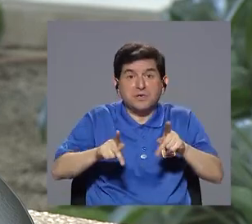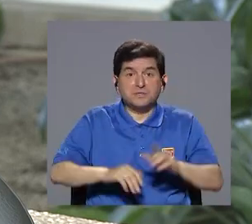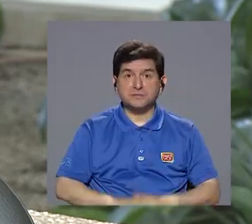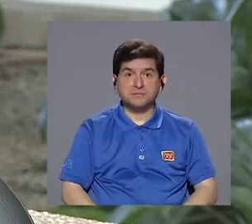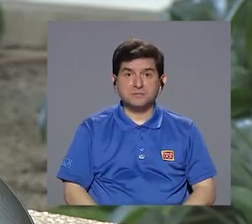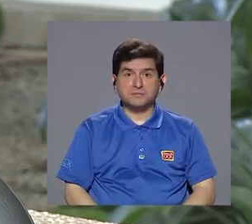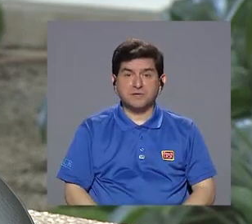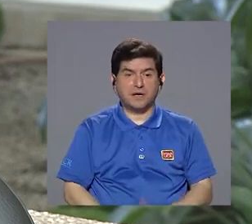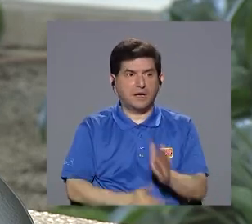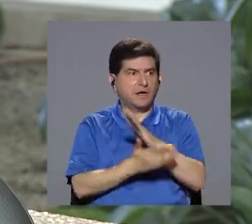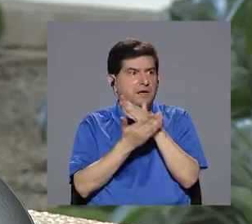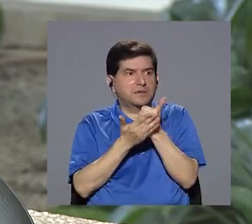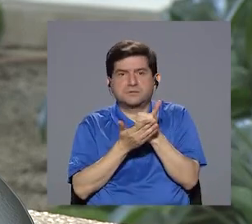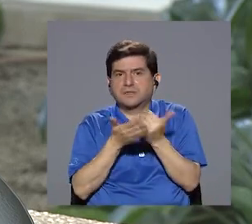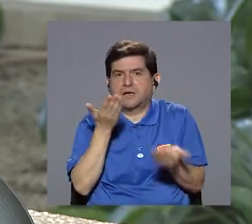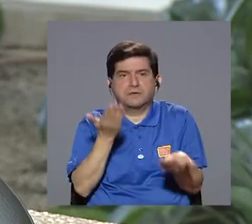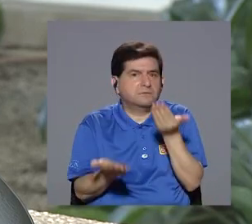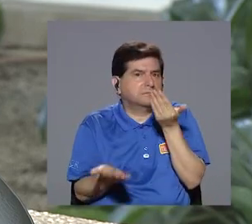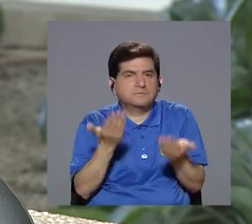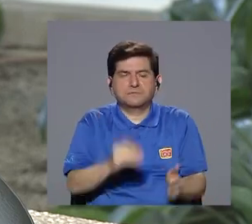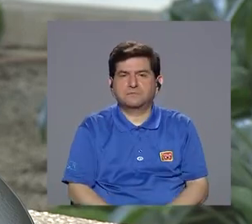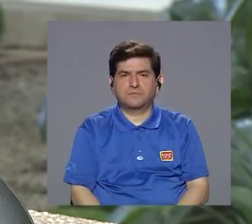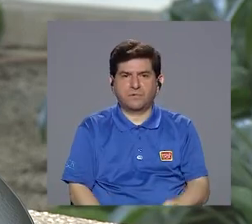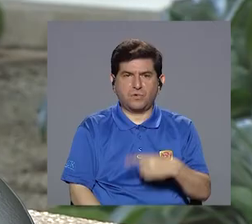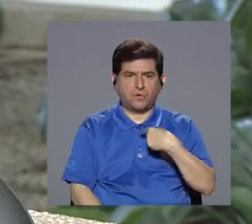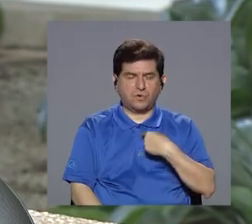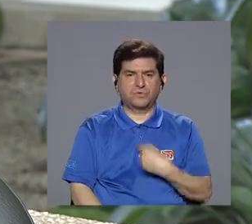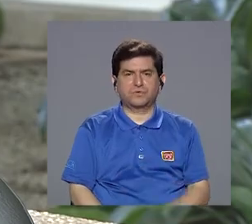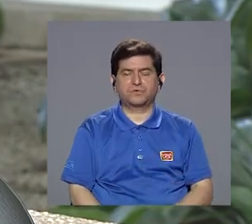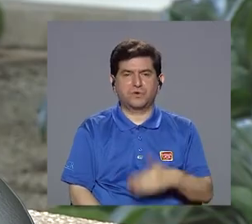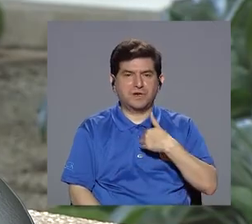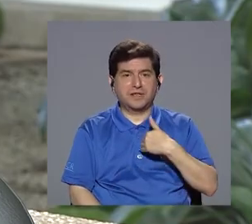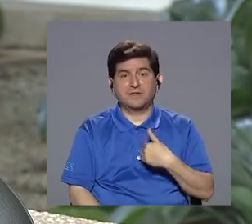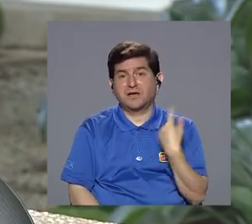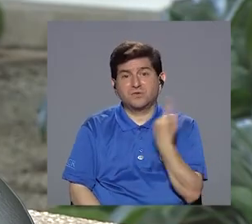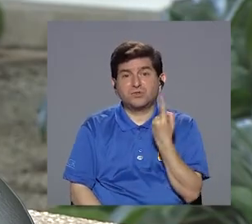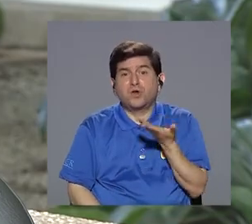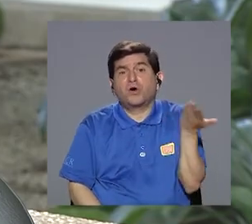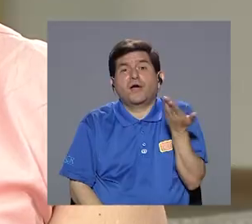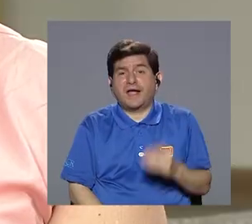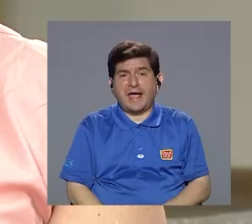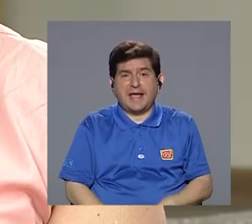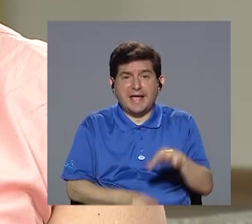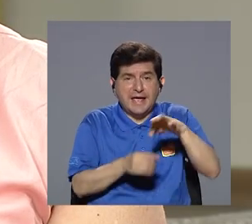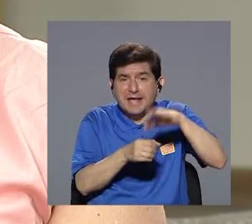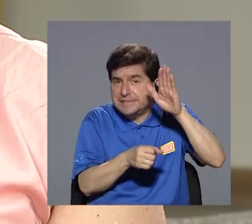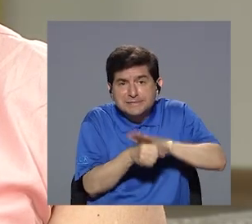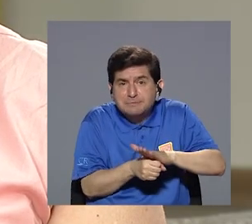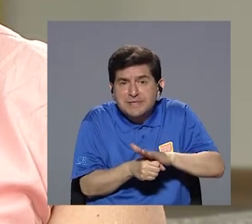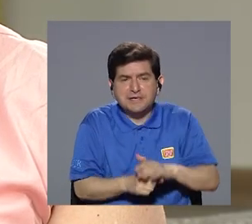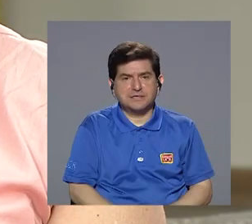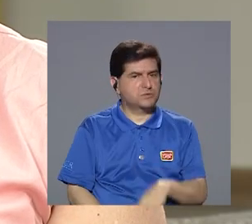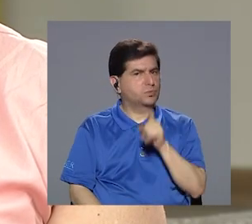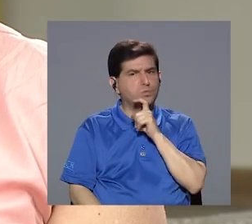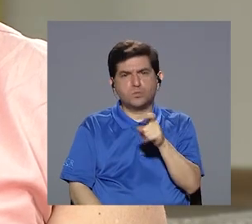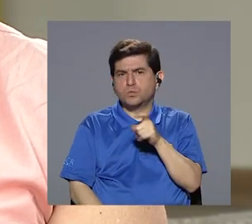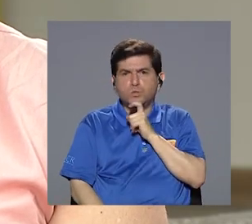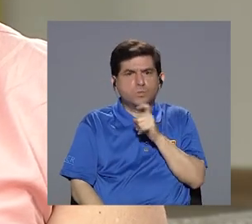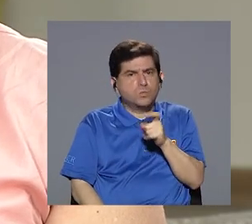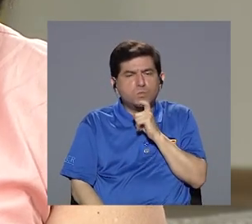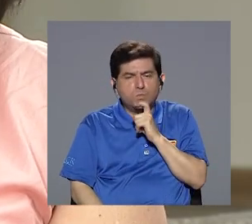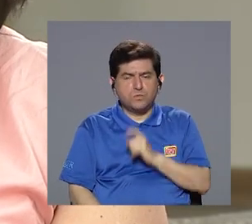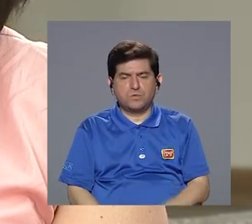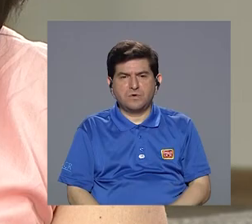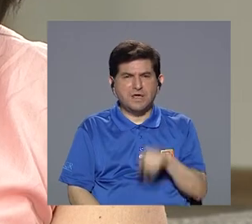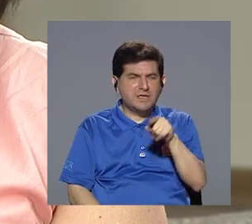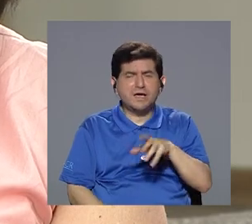de personas, es algo como, o sea, ¿qué te tengo? ¿Un plato de semillas? Sí, o sea, es difícil.